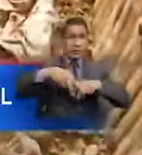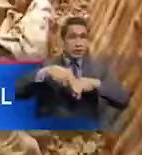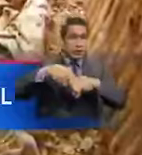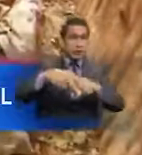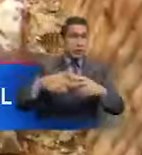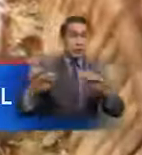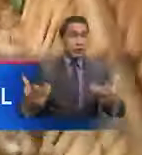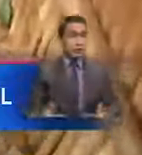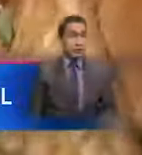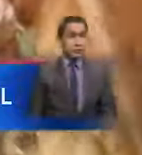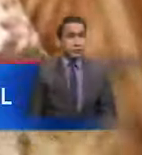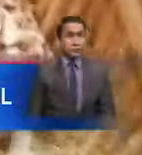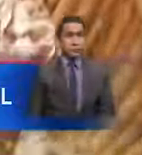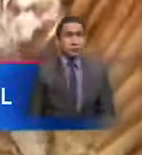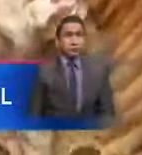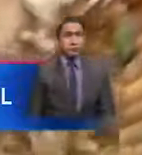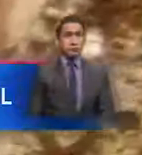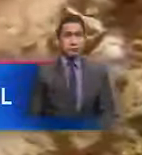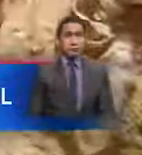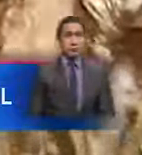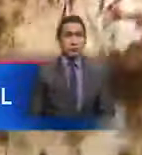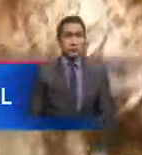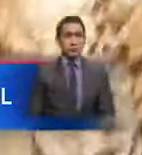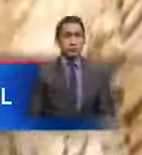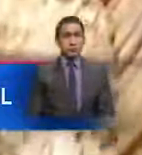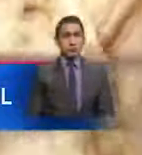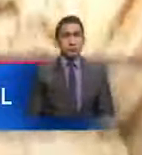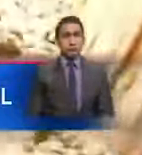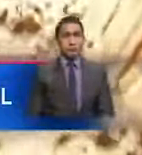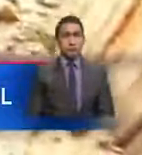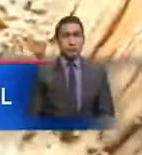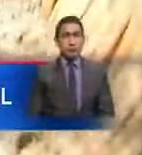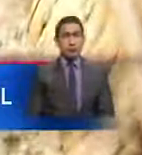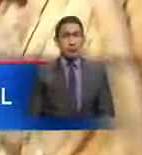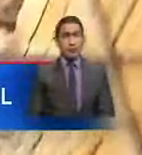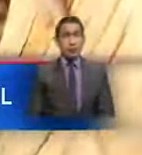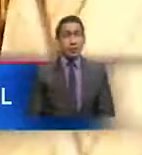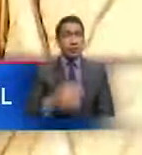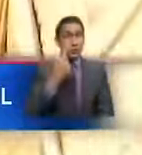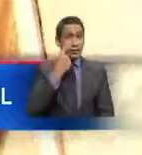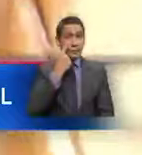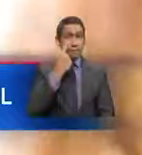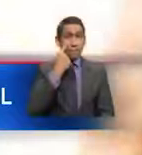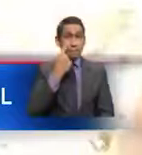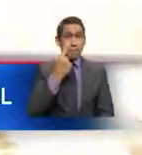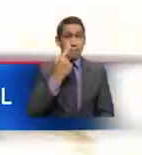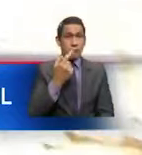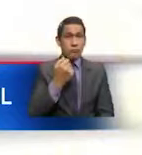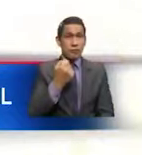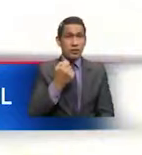escalón de cemento para poder cruzar. Y vamos a salir acá, cuidado con el cable.